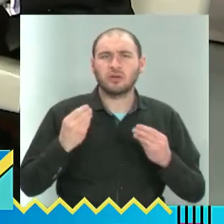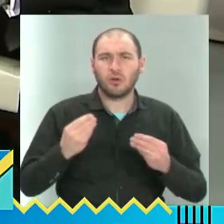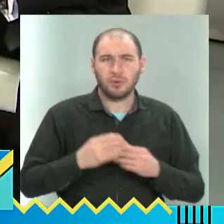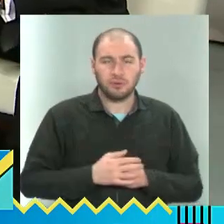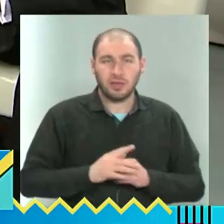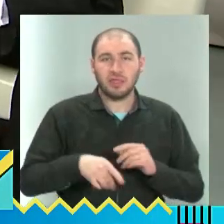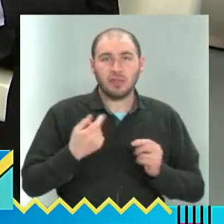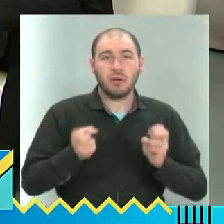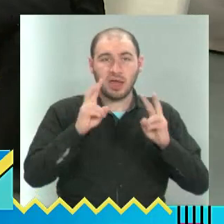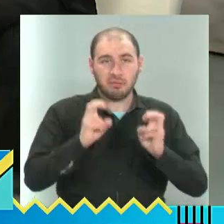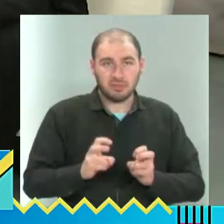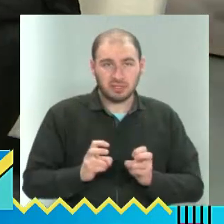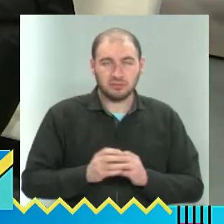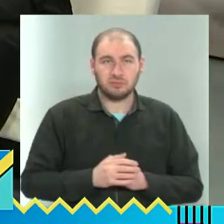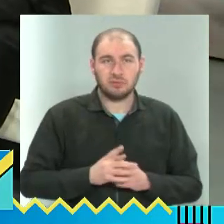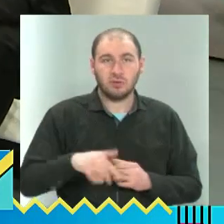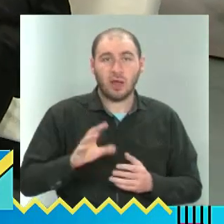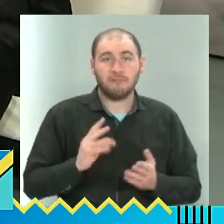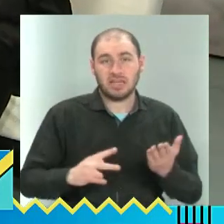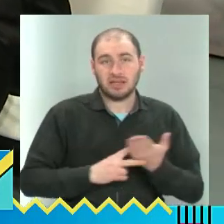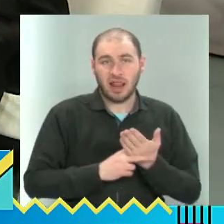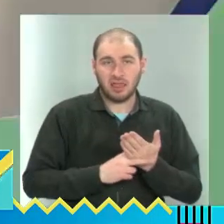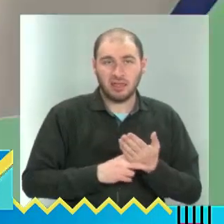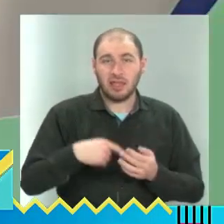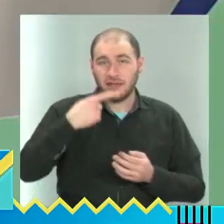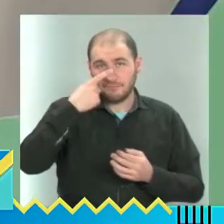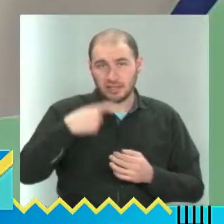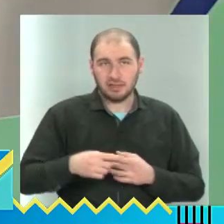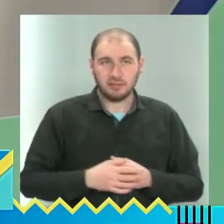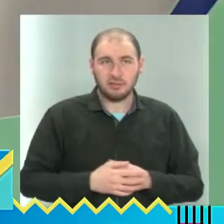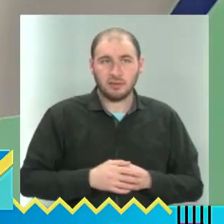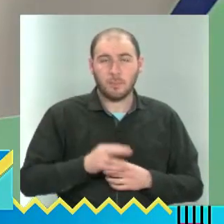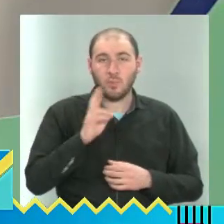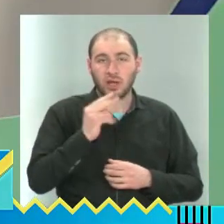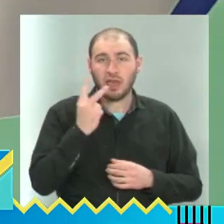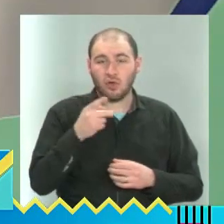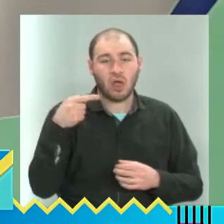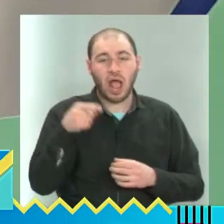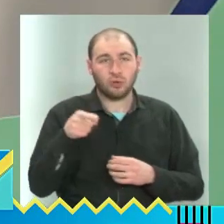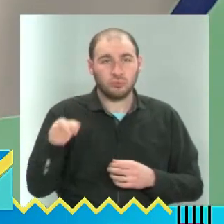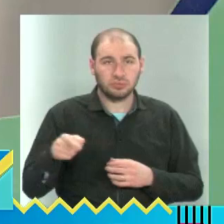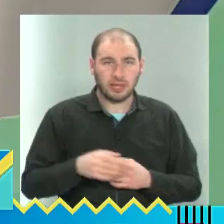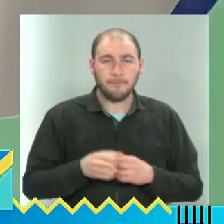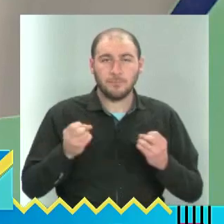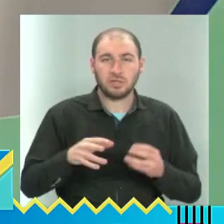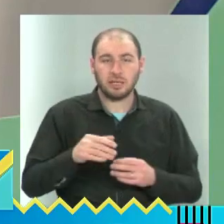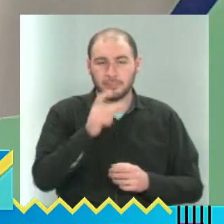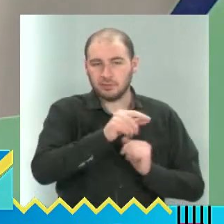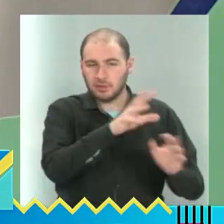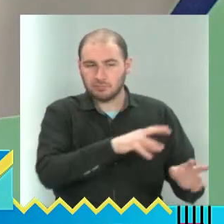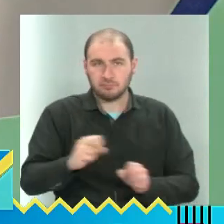cuento. Luego de una investigación que hicimos en la Fiscalía, termina con 2 mujeres procesadas por